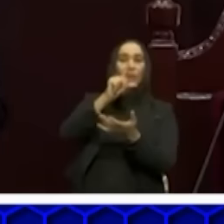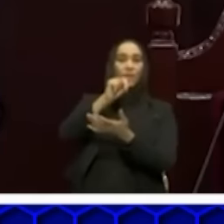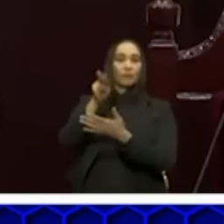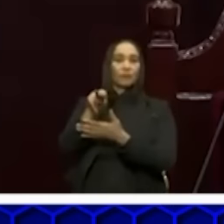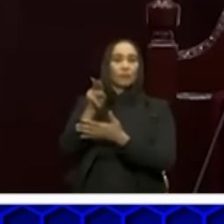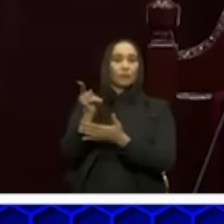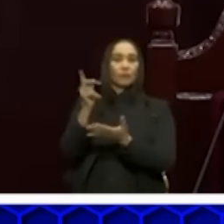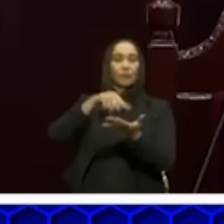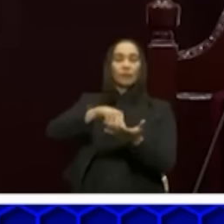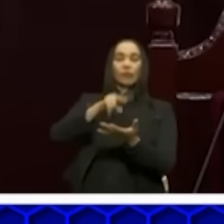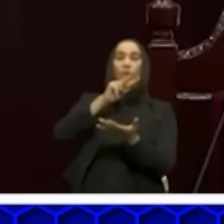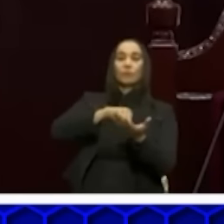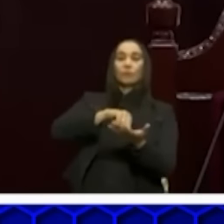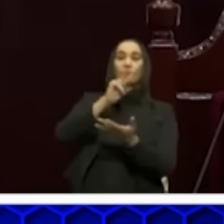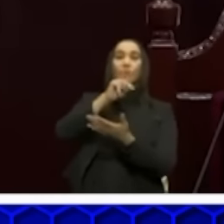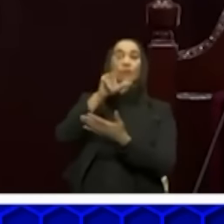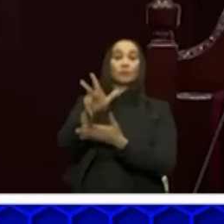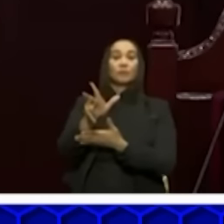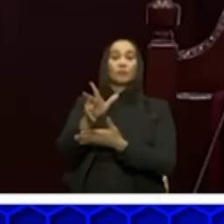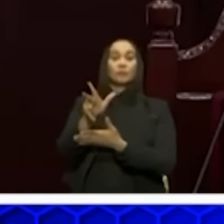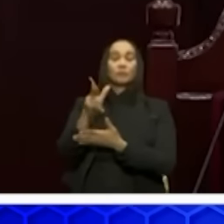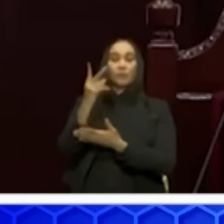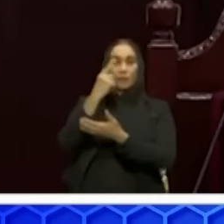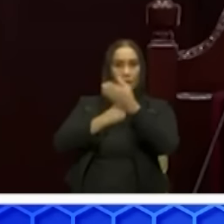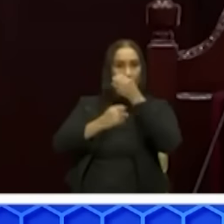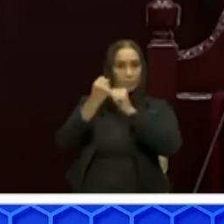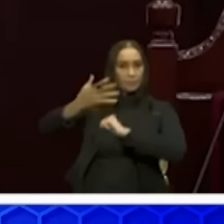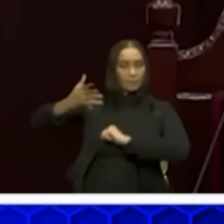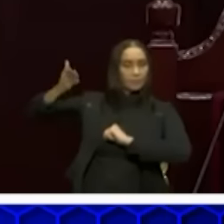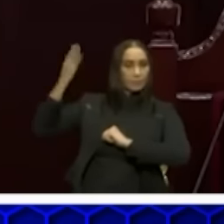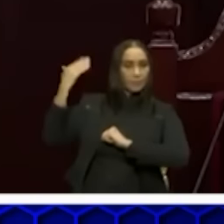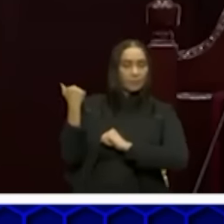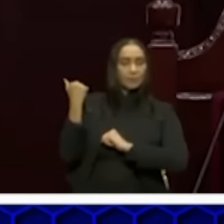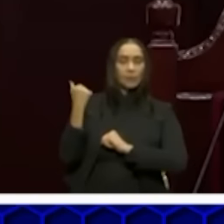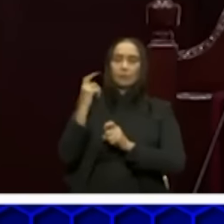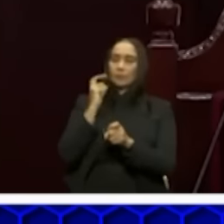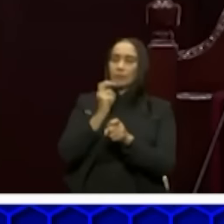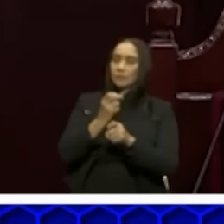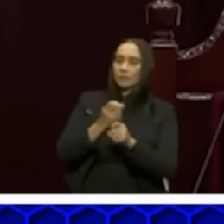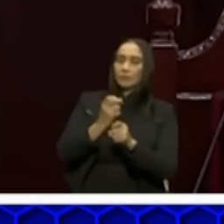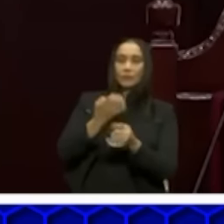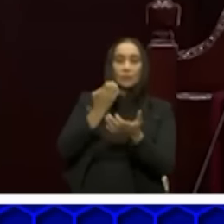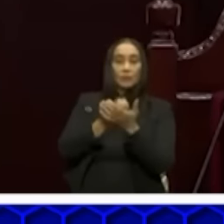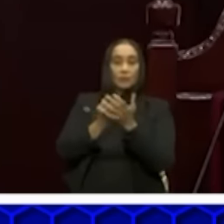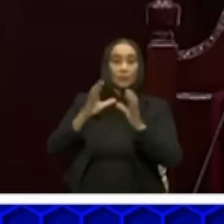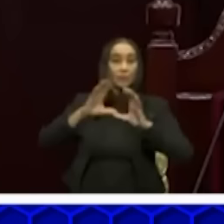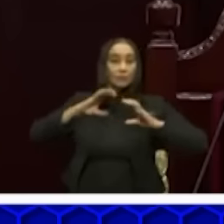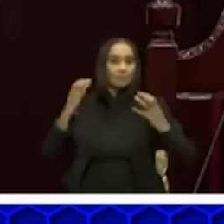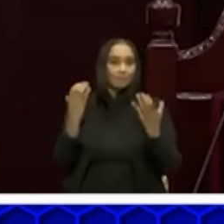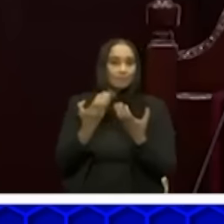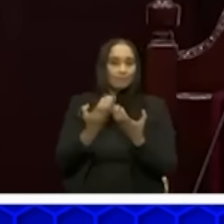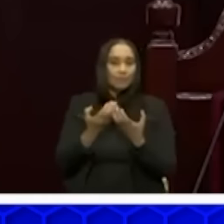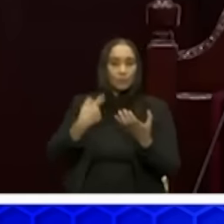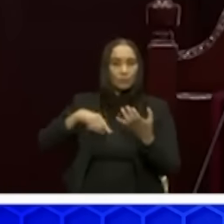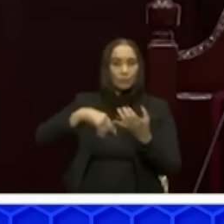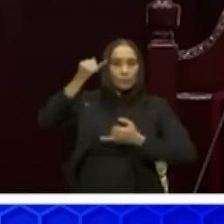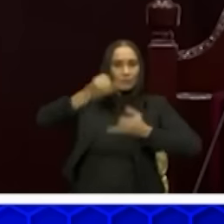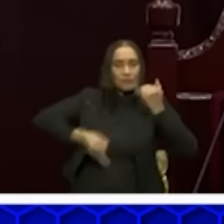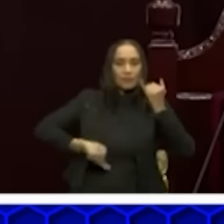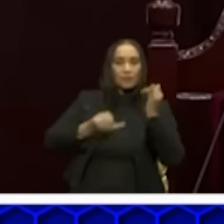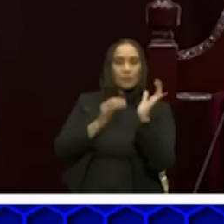la presa de montee y se va a hacer una presa en Miguelito que es la de la